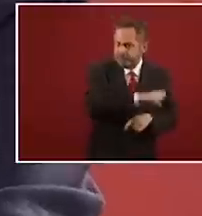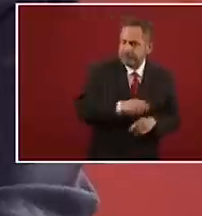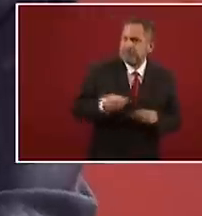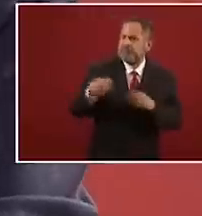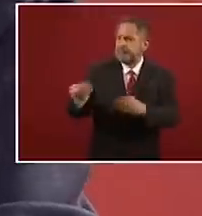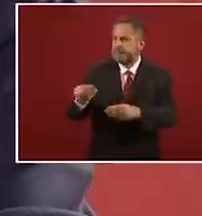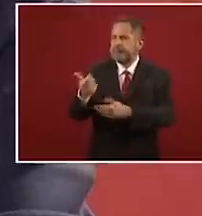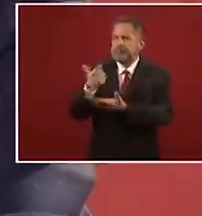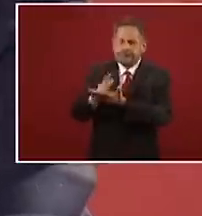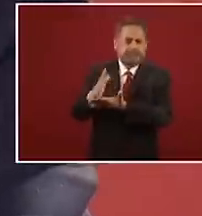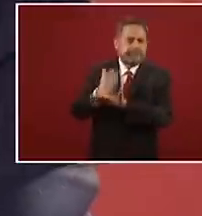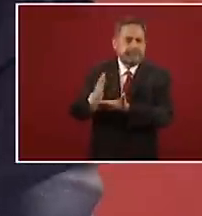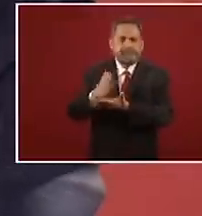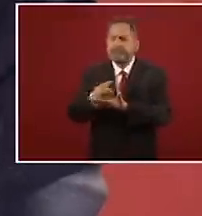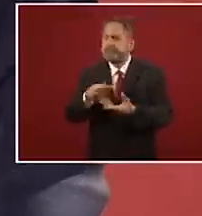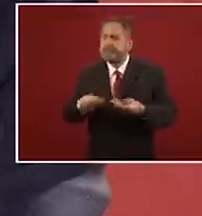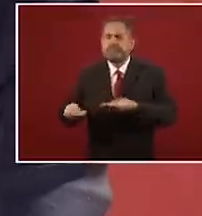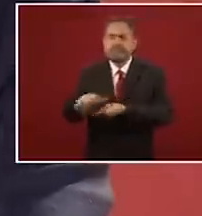y así